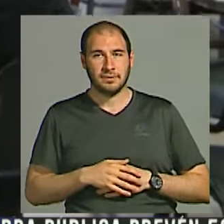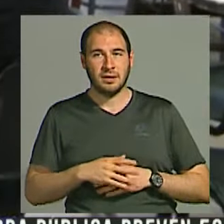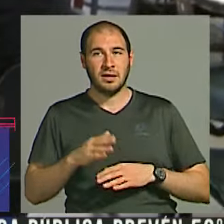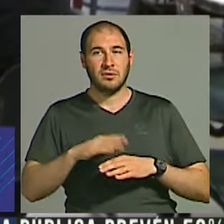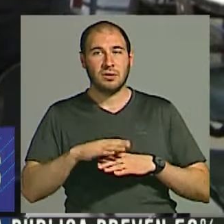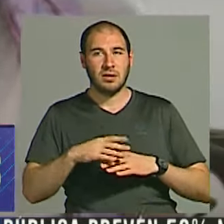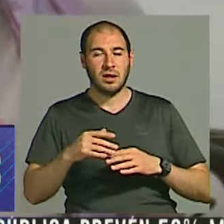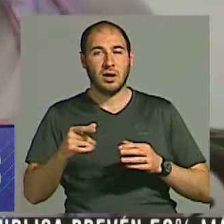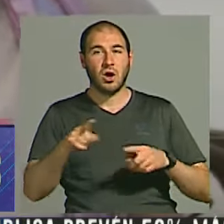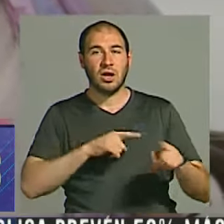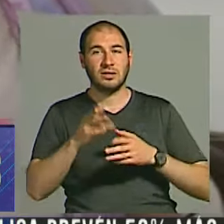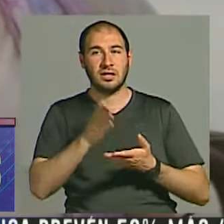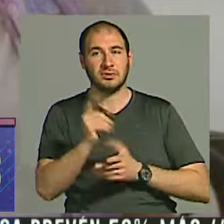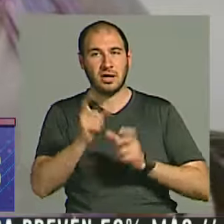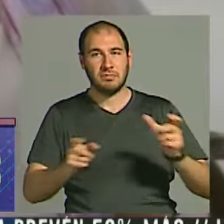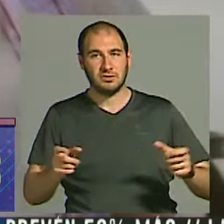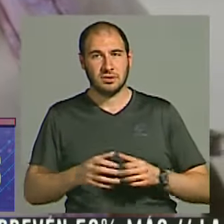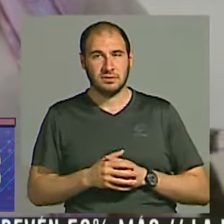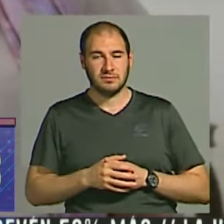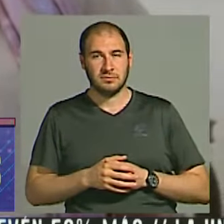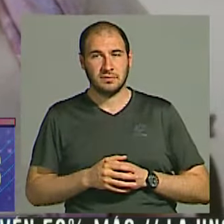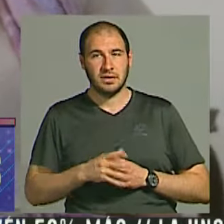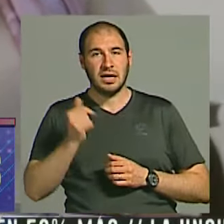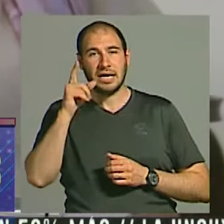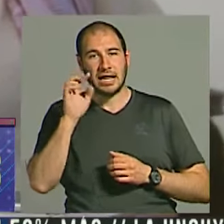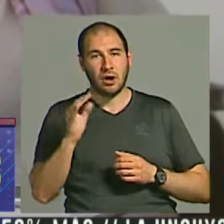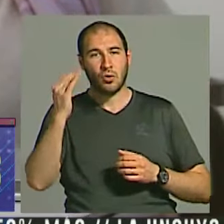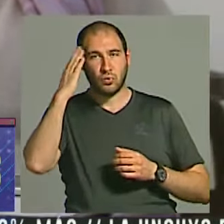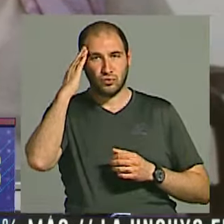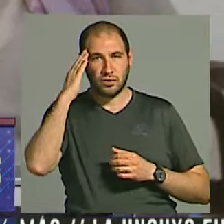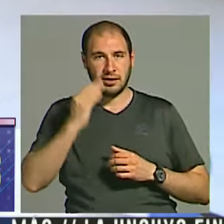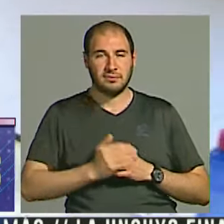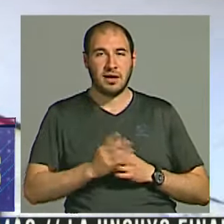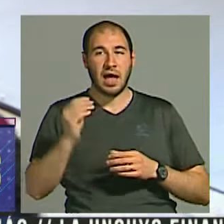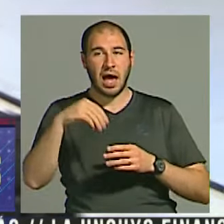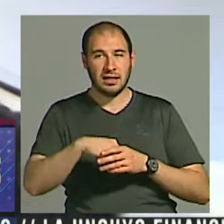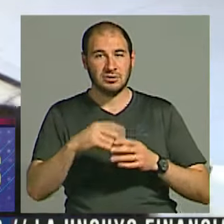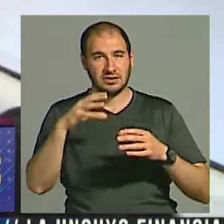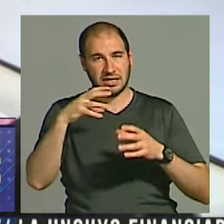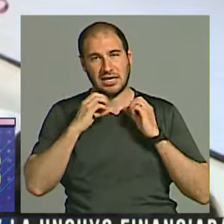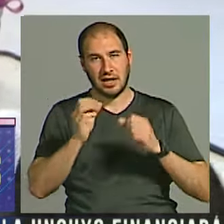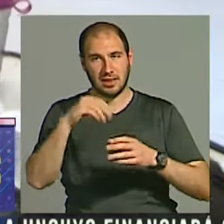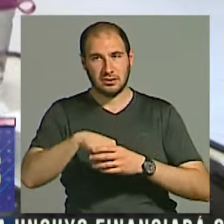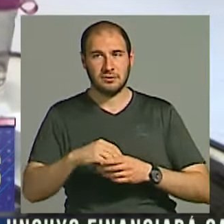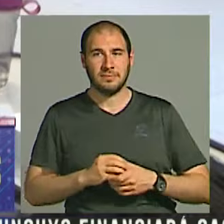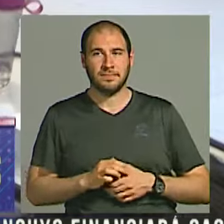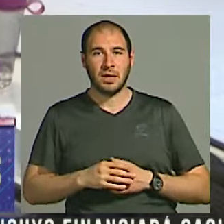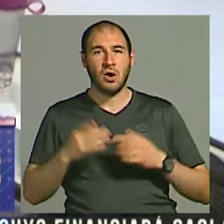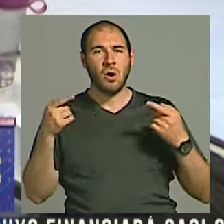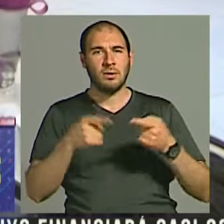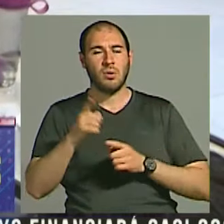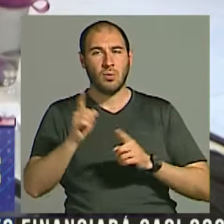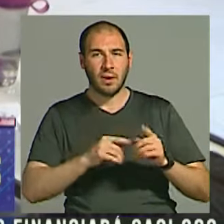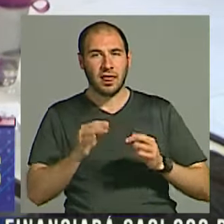la Coordinación de Derechos Humanos, Género y Cultura, que forma parte de esta secretaría. El objetivo